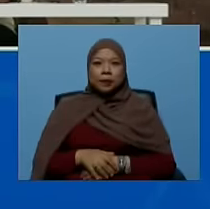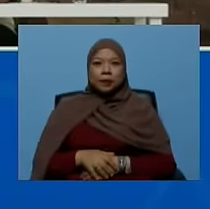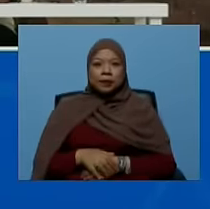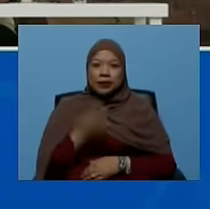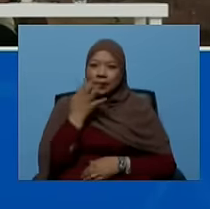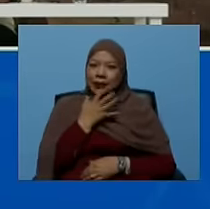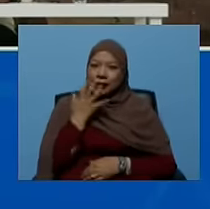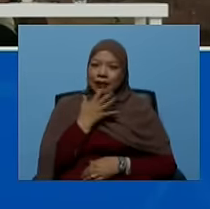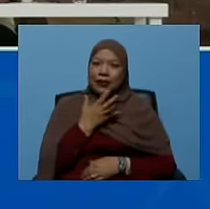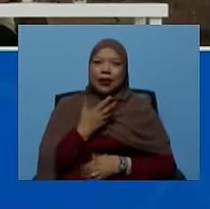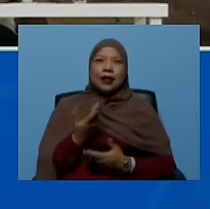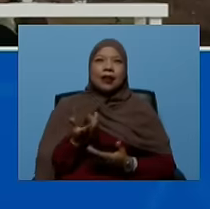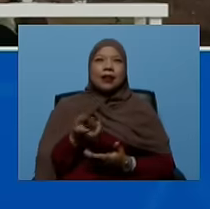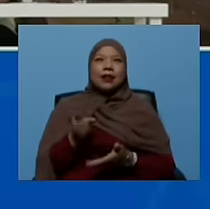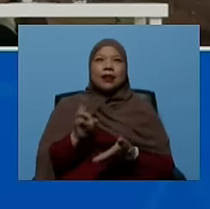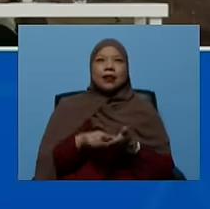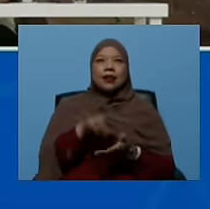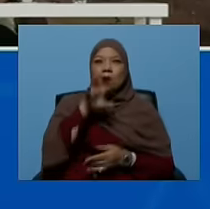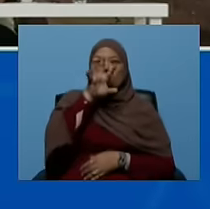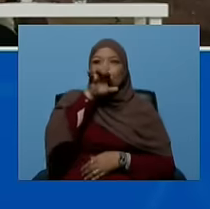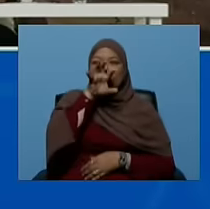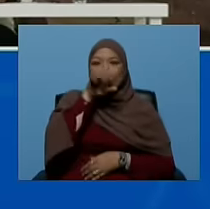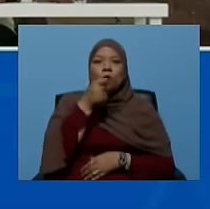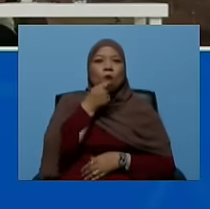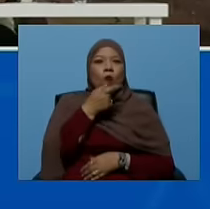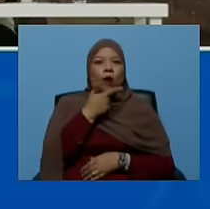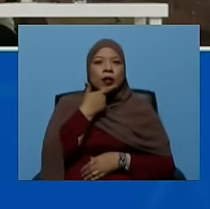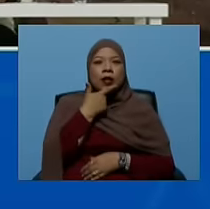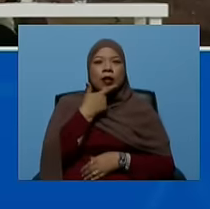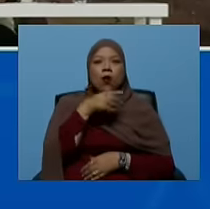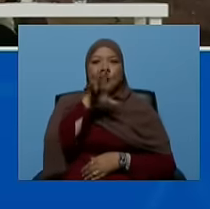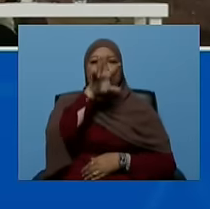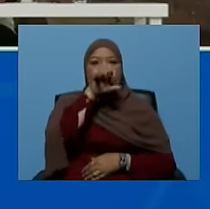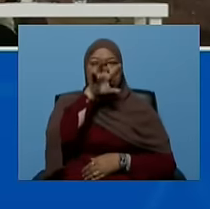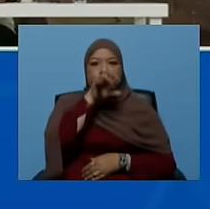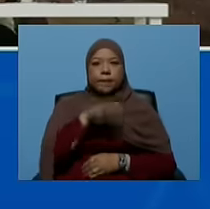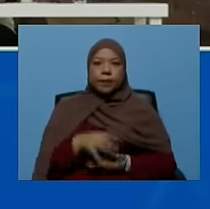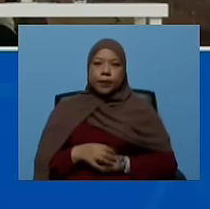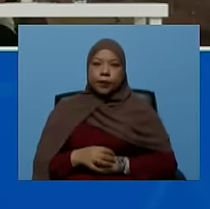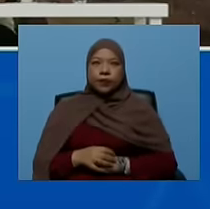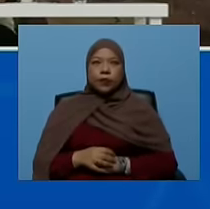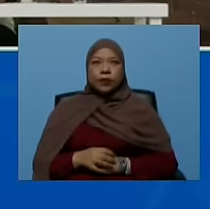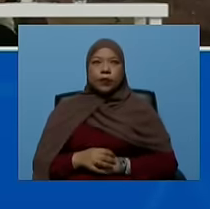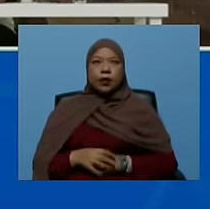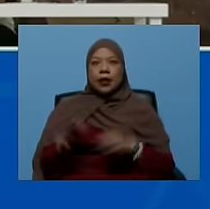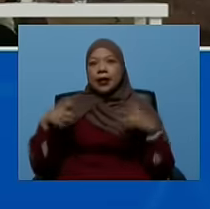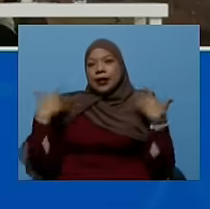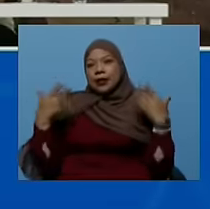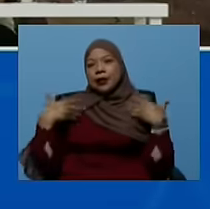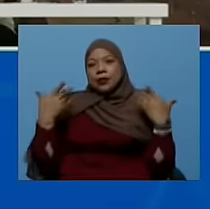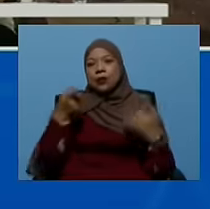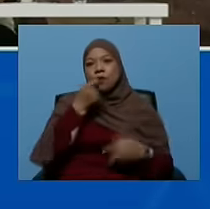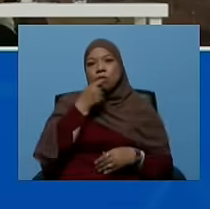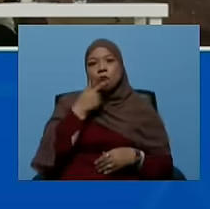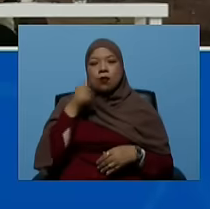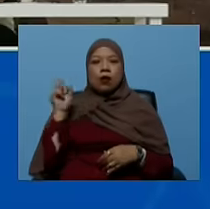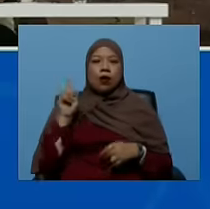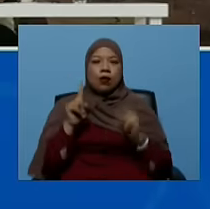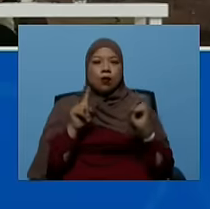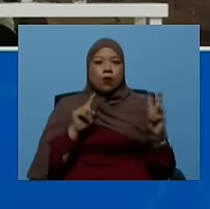volvió Volvió el perrito chico Qué bonito Mira está alegre vale porque é ve que llega